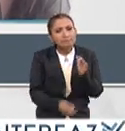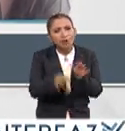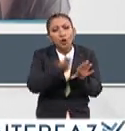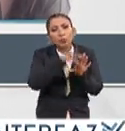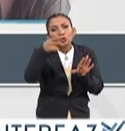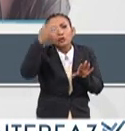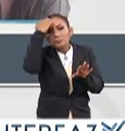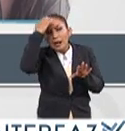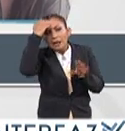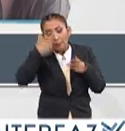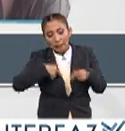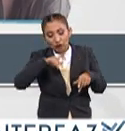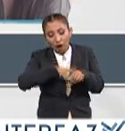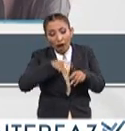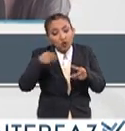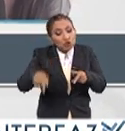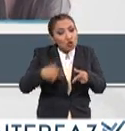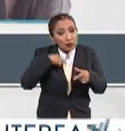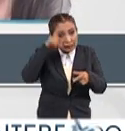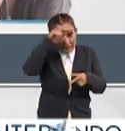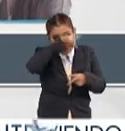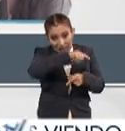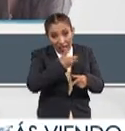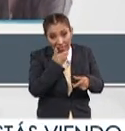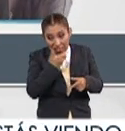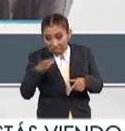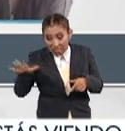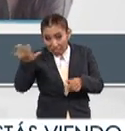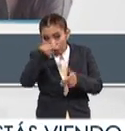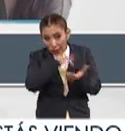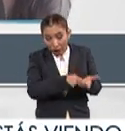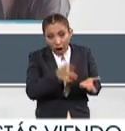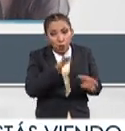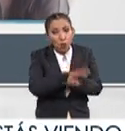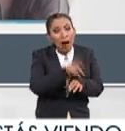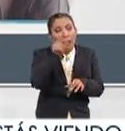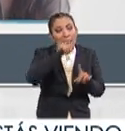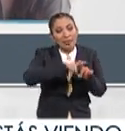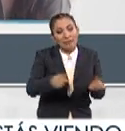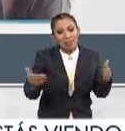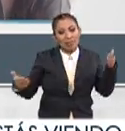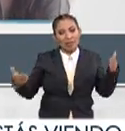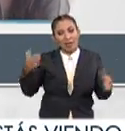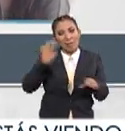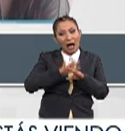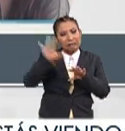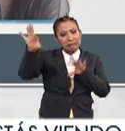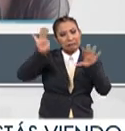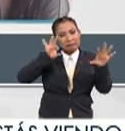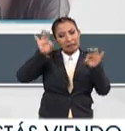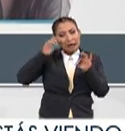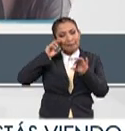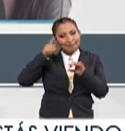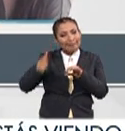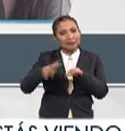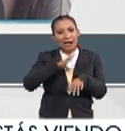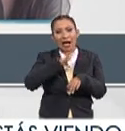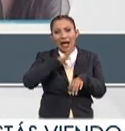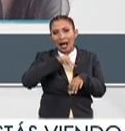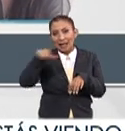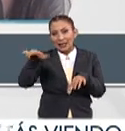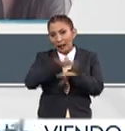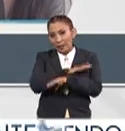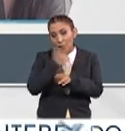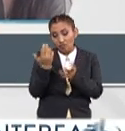cómo fue tu experiencia personal, qué tanto trabajo te costó adaptarte, cuáles fueron las diferencias que más notaste de